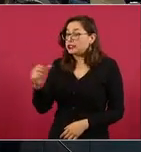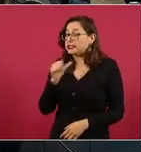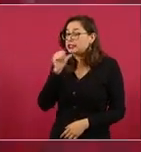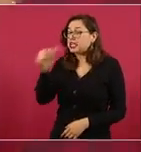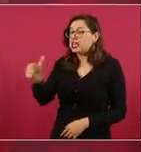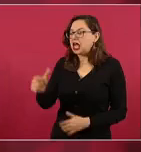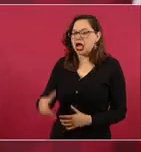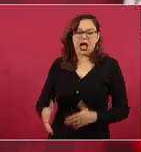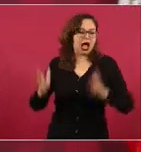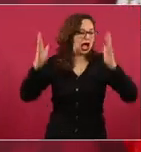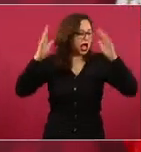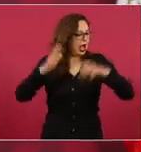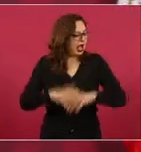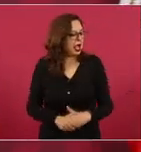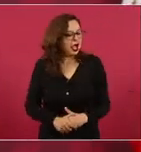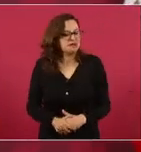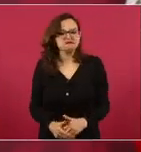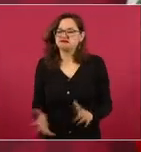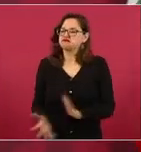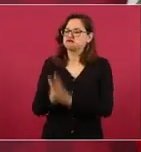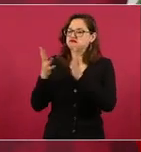no hay democracia.